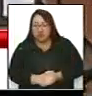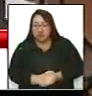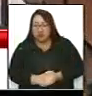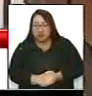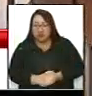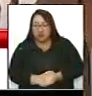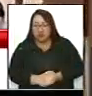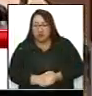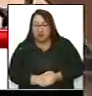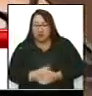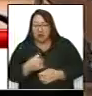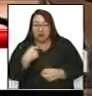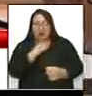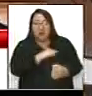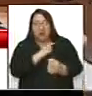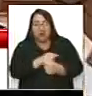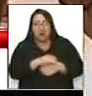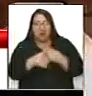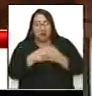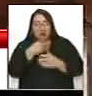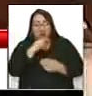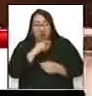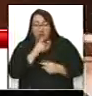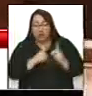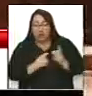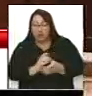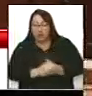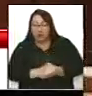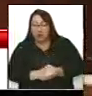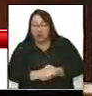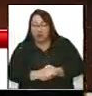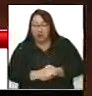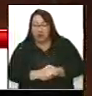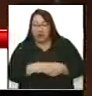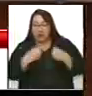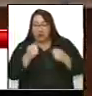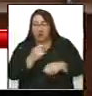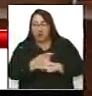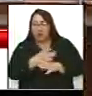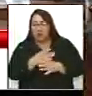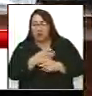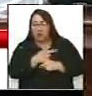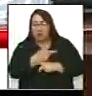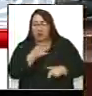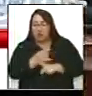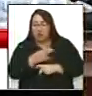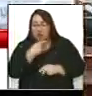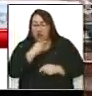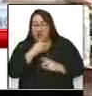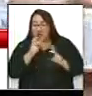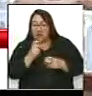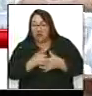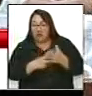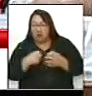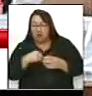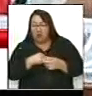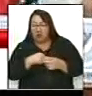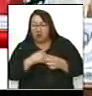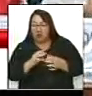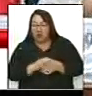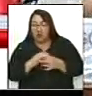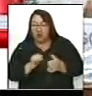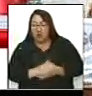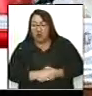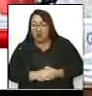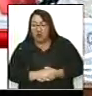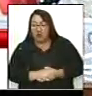es repotenciar a la mujer, una de ellas es luchar contra la violencia hacia la mujer. Son temas que nos van a unir ahora